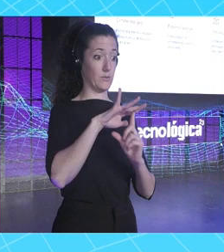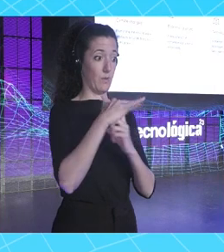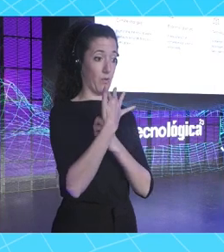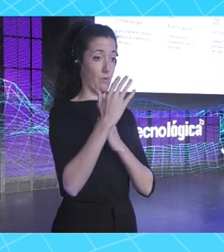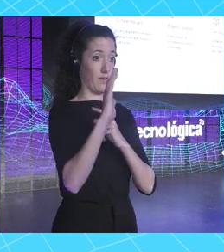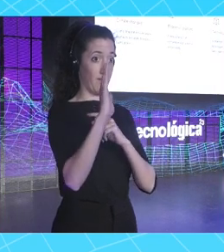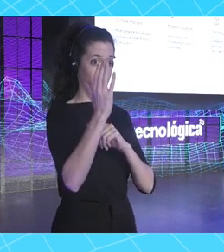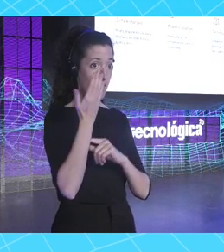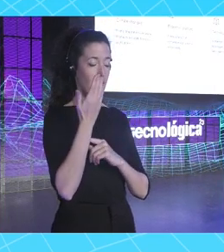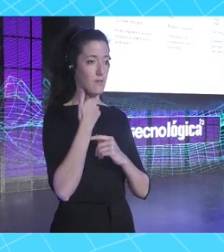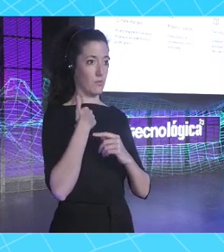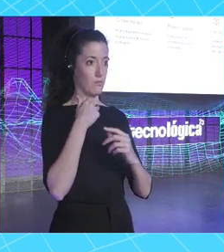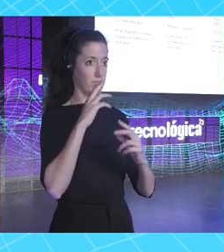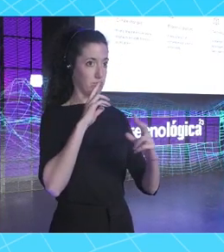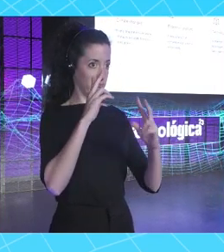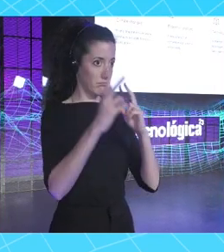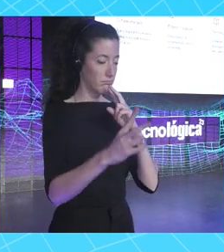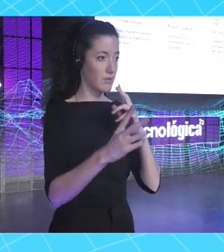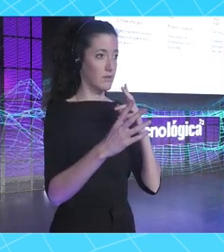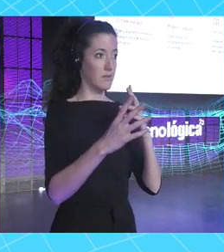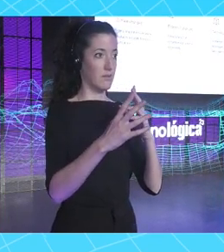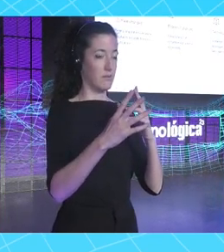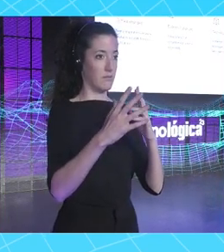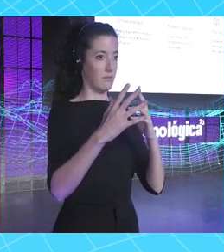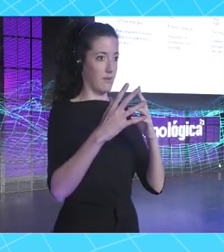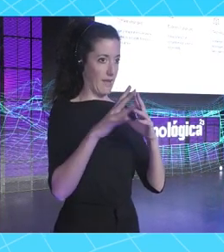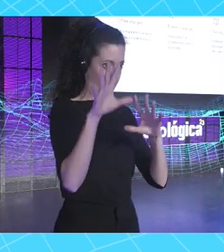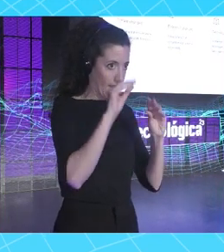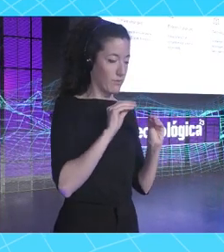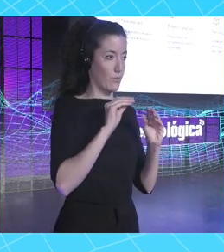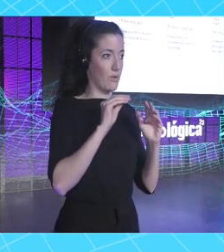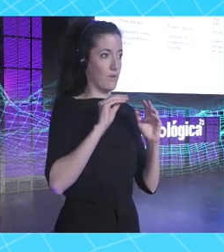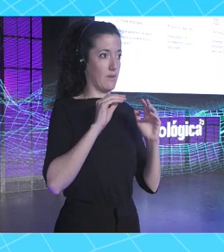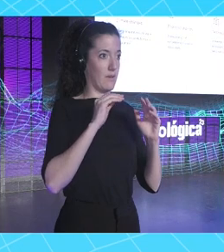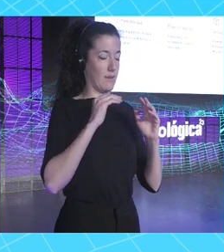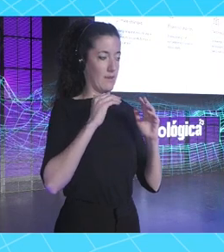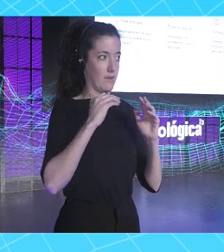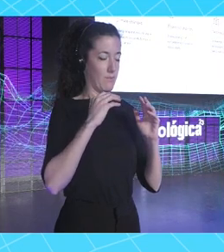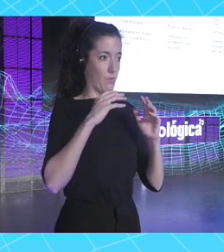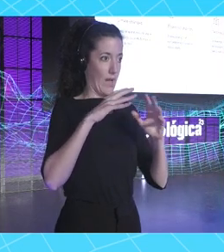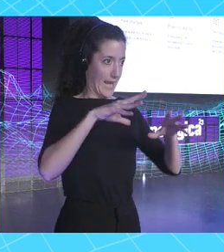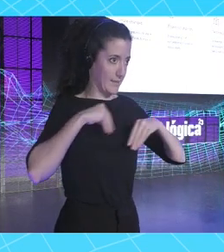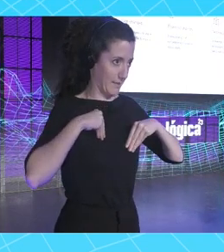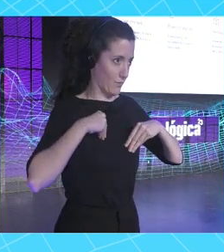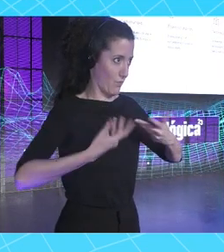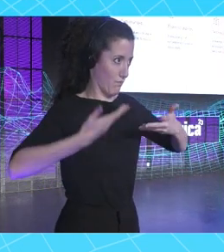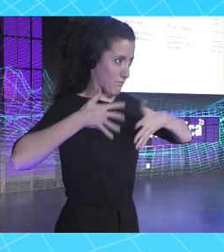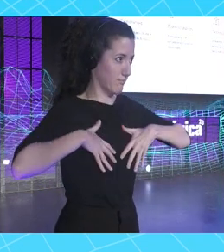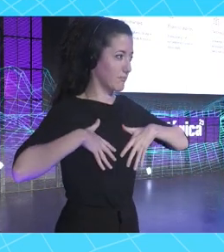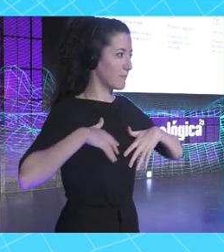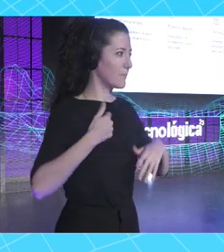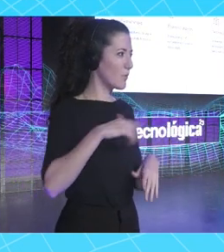asimilar todo lo que nos está viniendo encima porque es muchísimo veo mucha gente joven No sé si